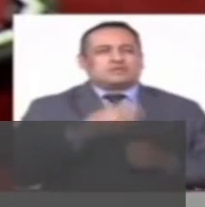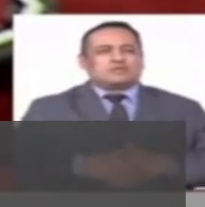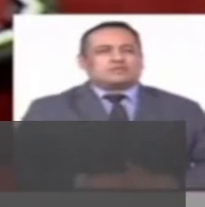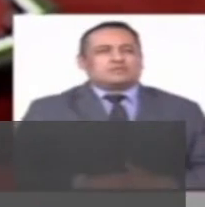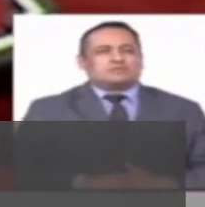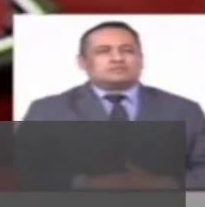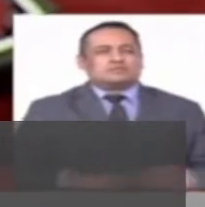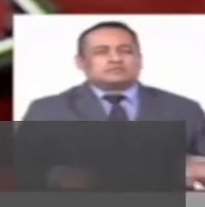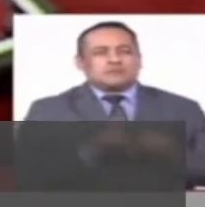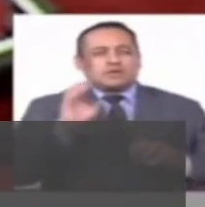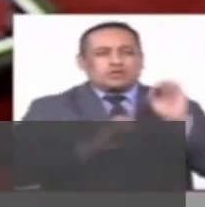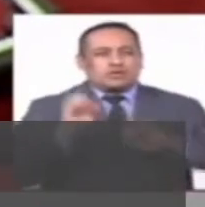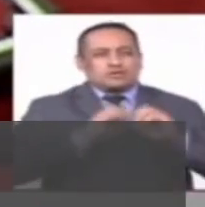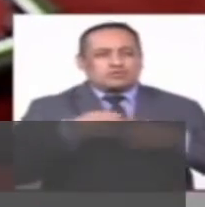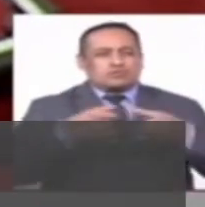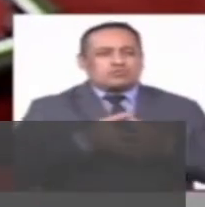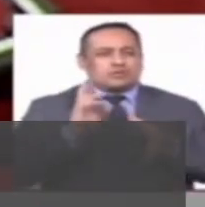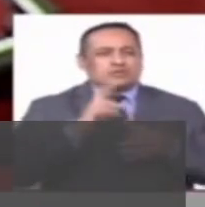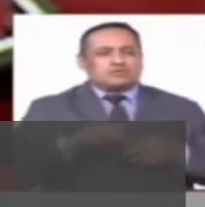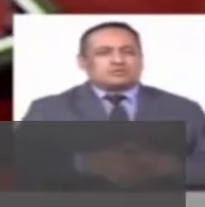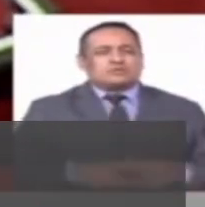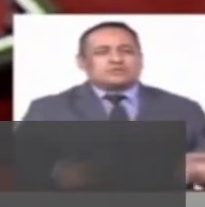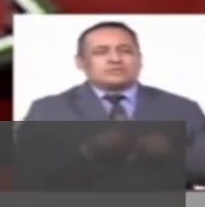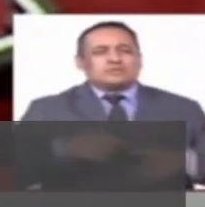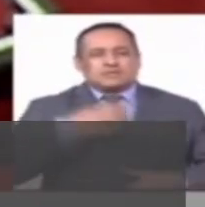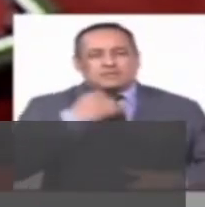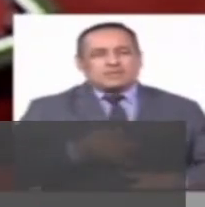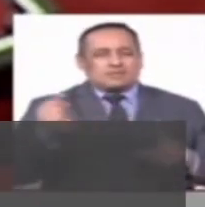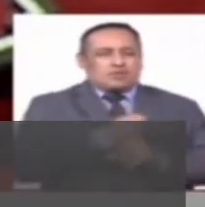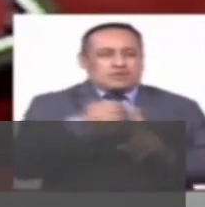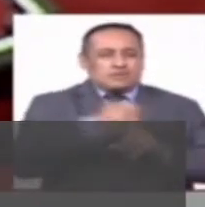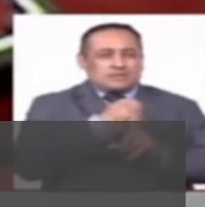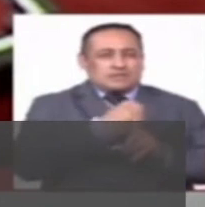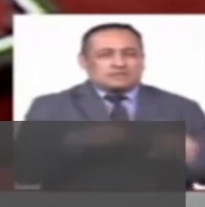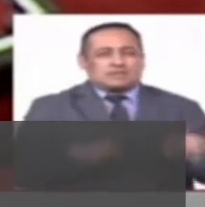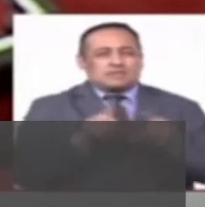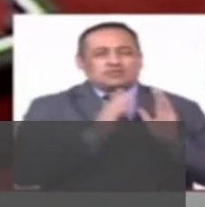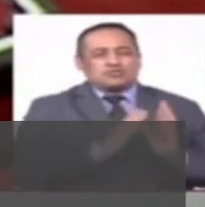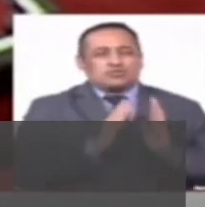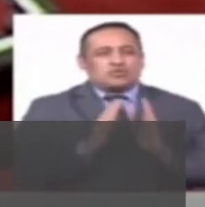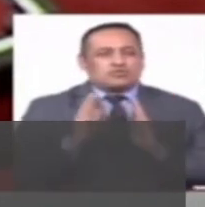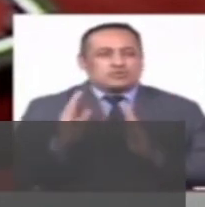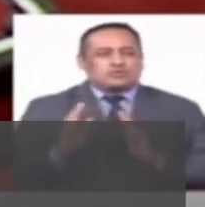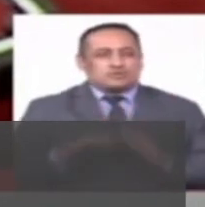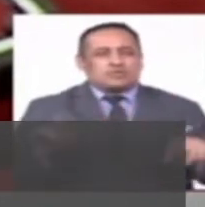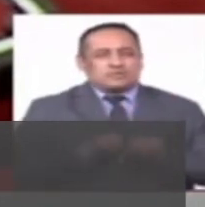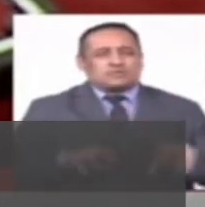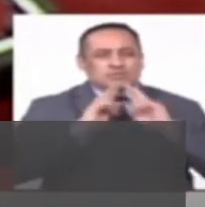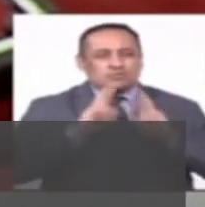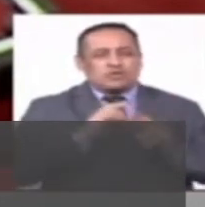delincuencia crimen organizado y obviamente la violencia es un proceso de